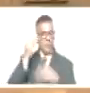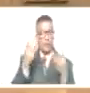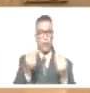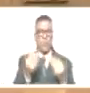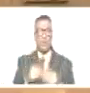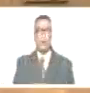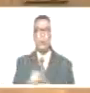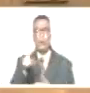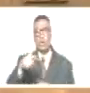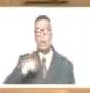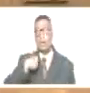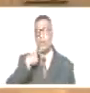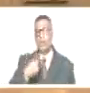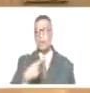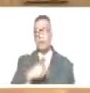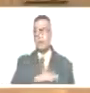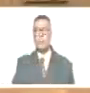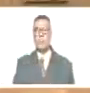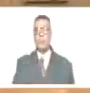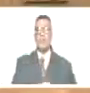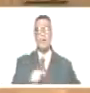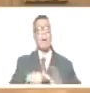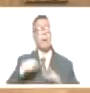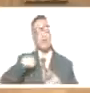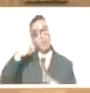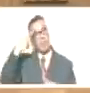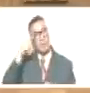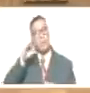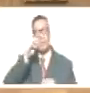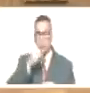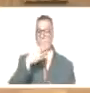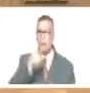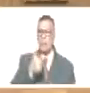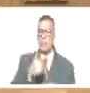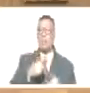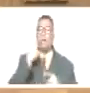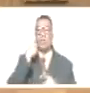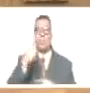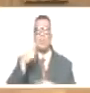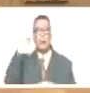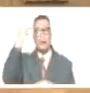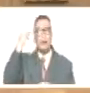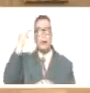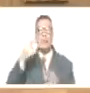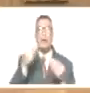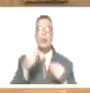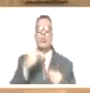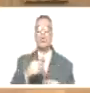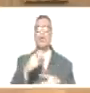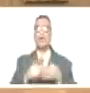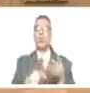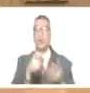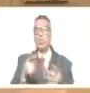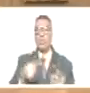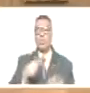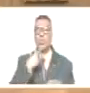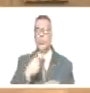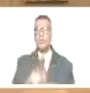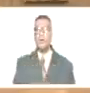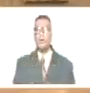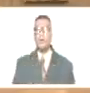dice, me ha parecido conveniente, después de haber meditado mucho cuanto usted me dice, me ha